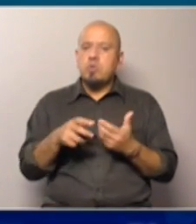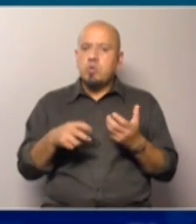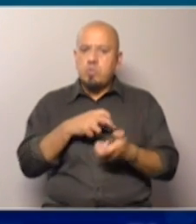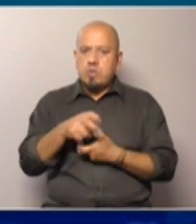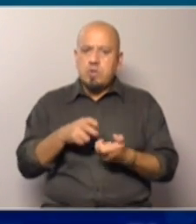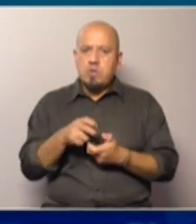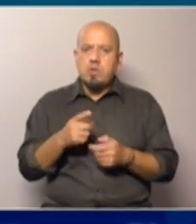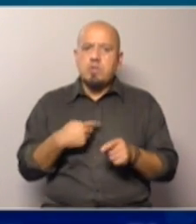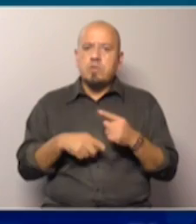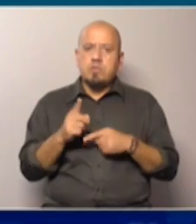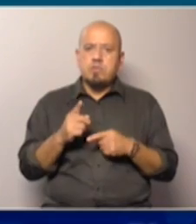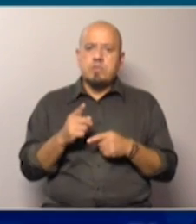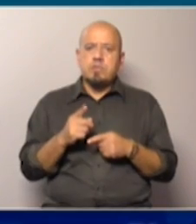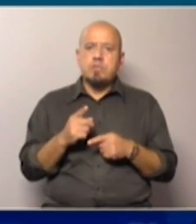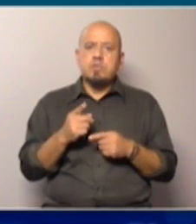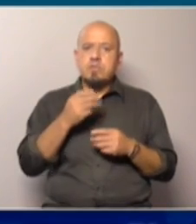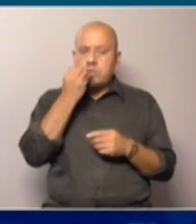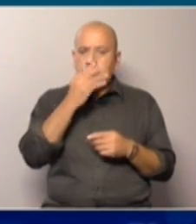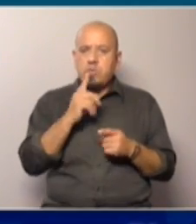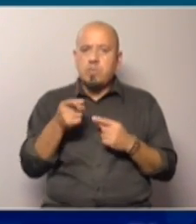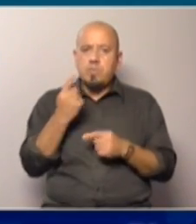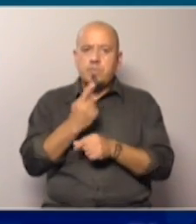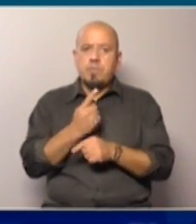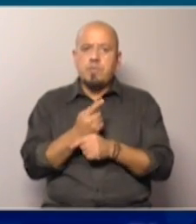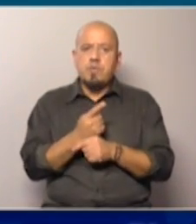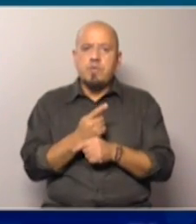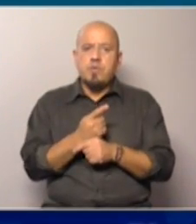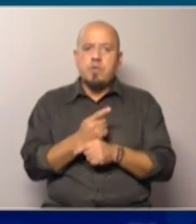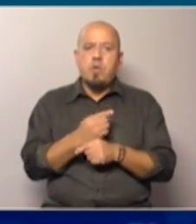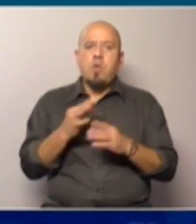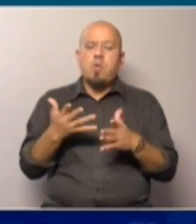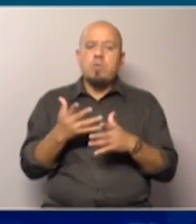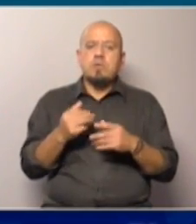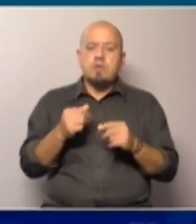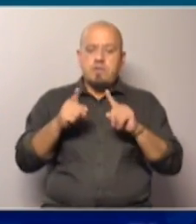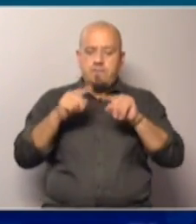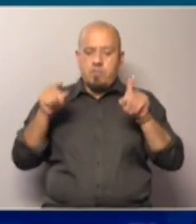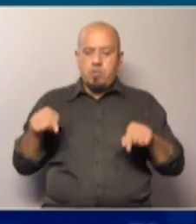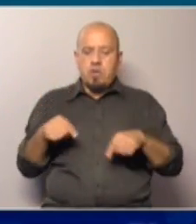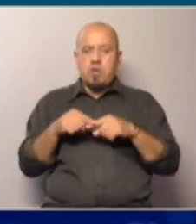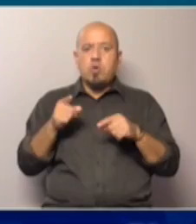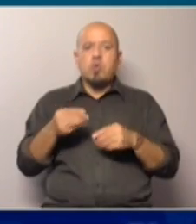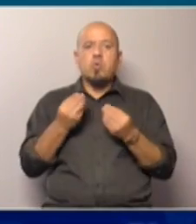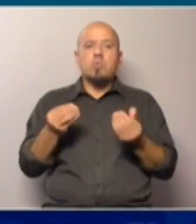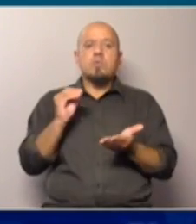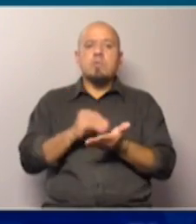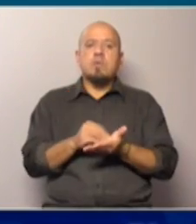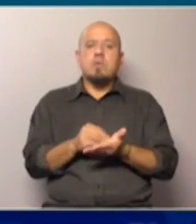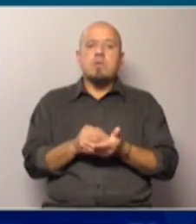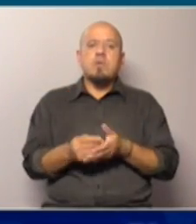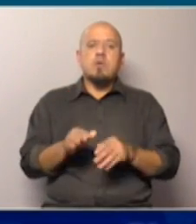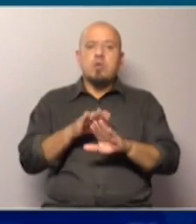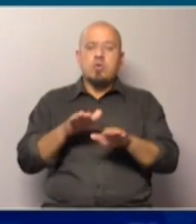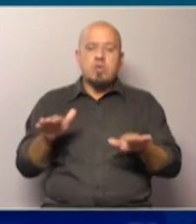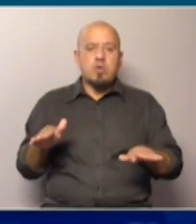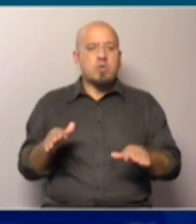complicadas. Entonces, sería bueno ver primero cuál es el formulario y cómo se aplica a los distintos grupos. Por supuesto, los niños